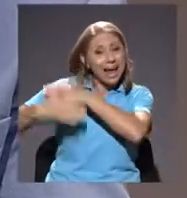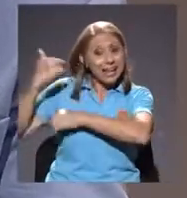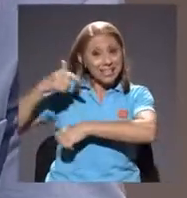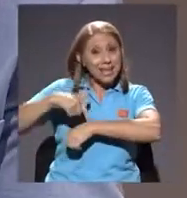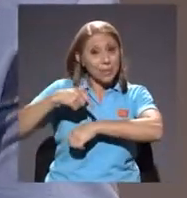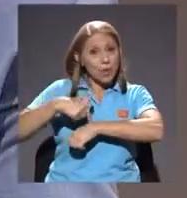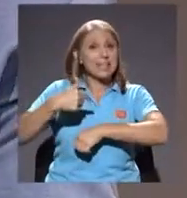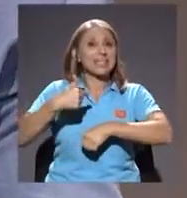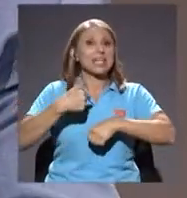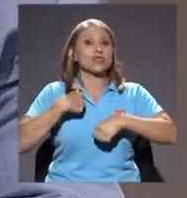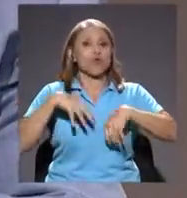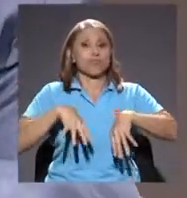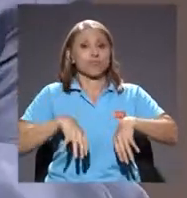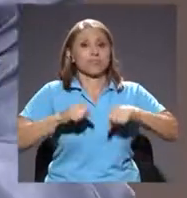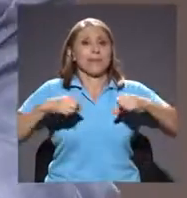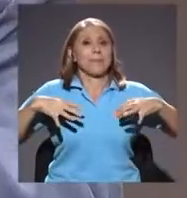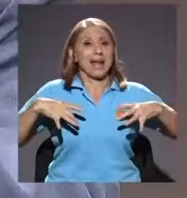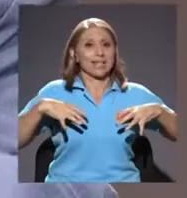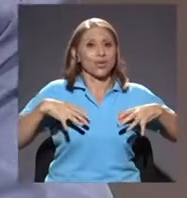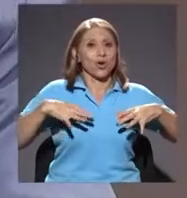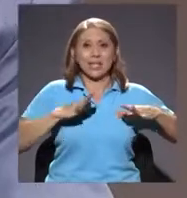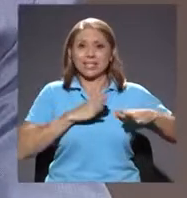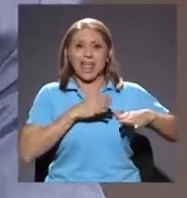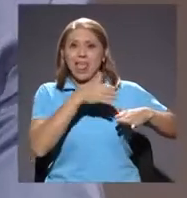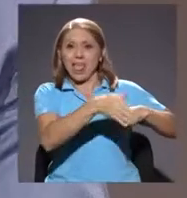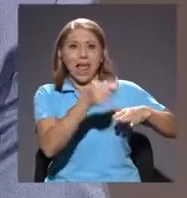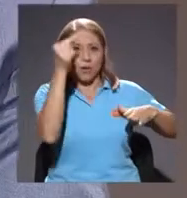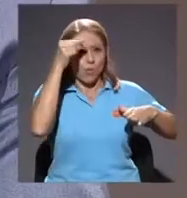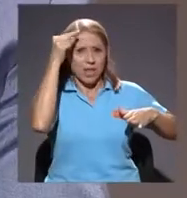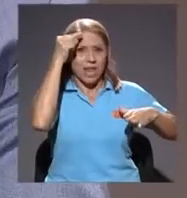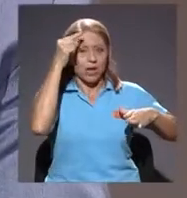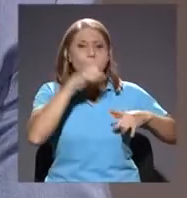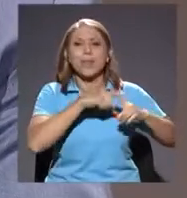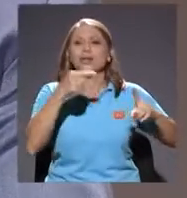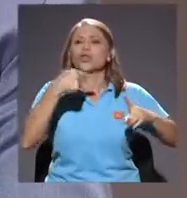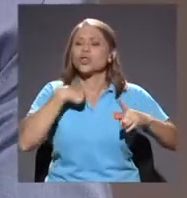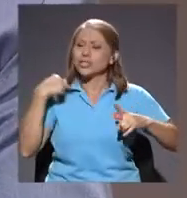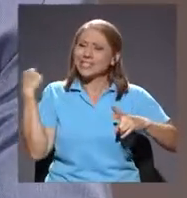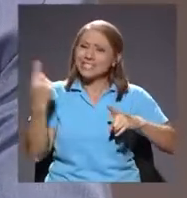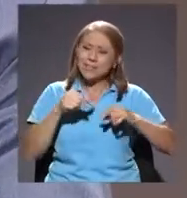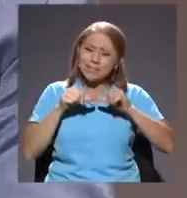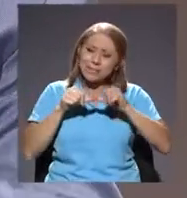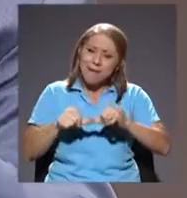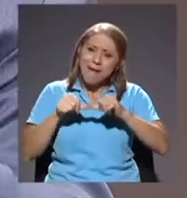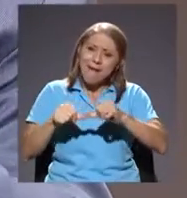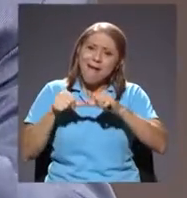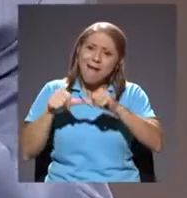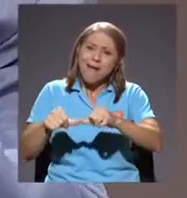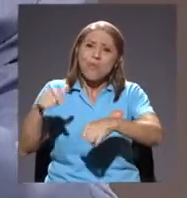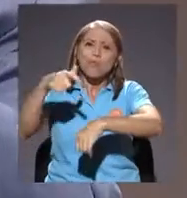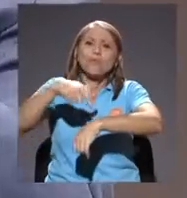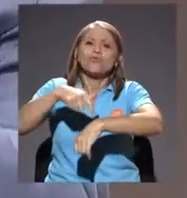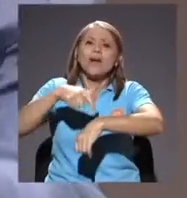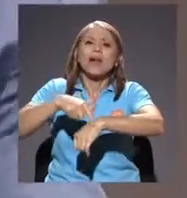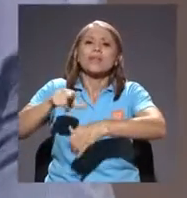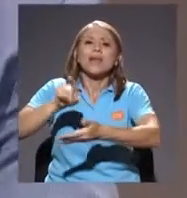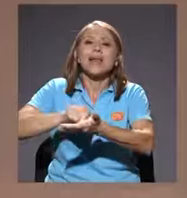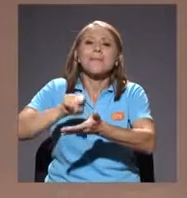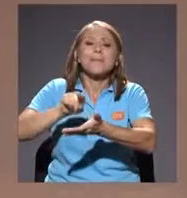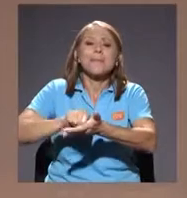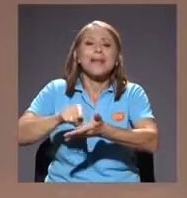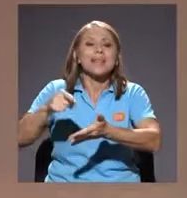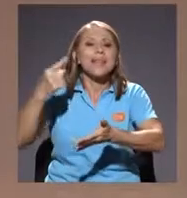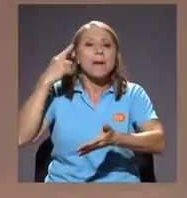de ir al gobierno nunca nunca deje de asistir un rato a la imprenta para oler a tinta y papel'